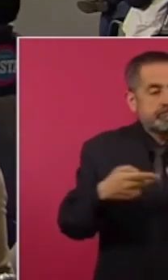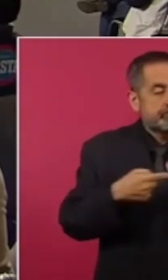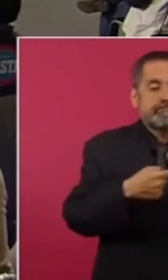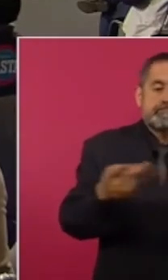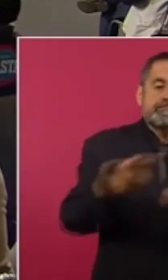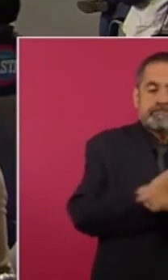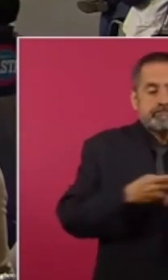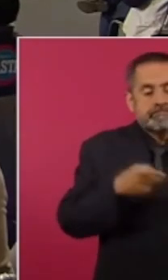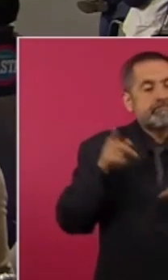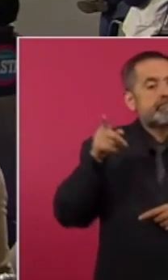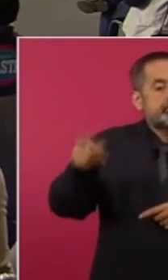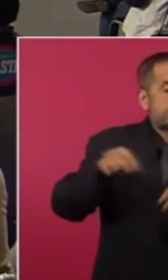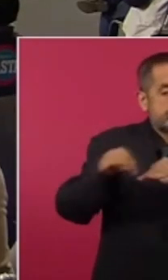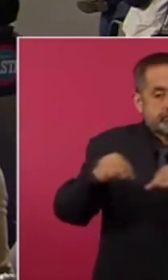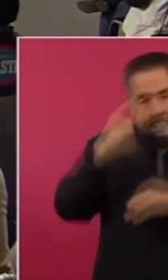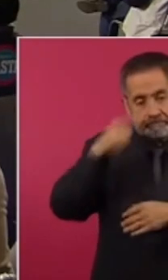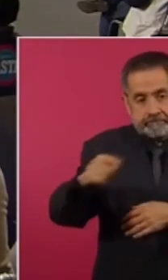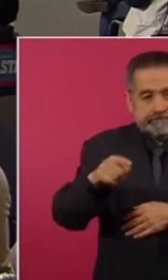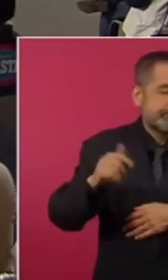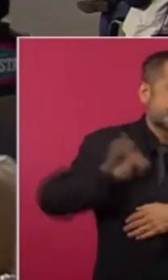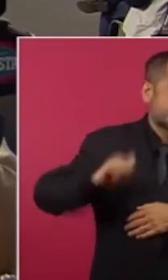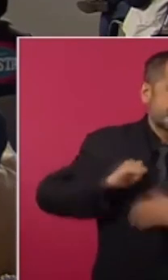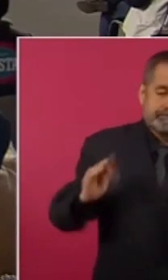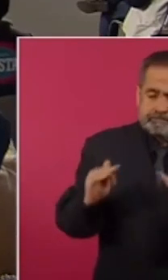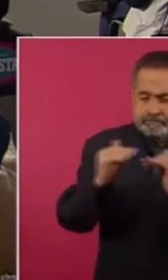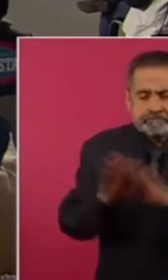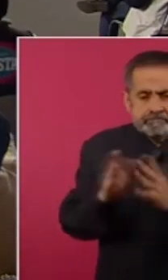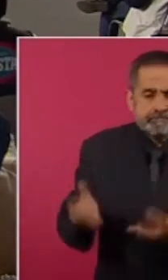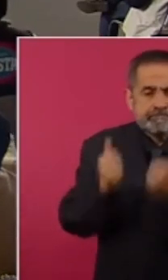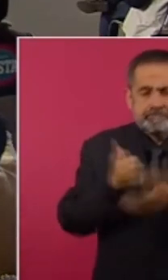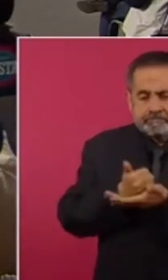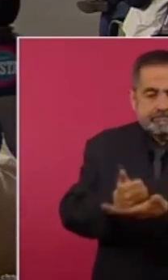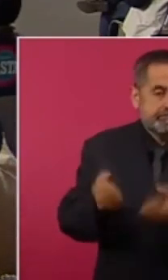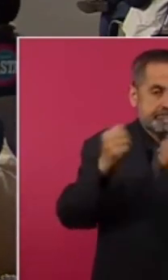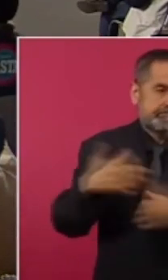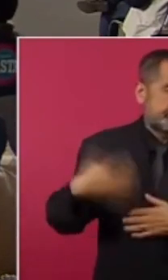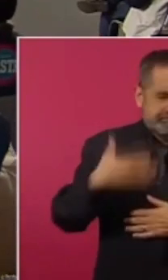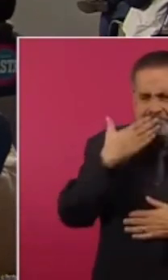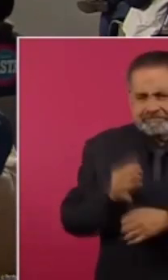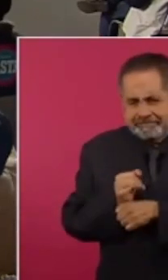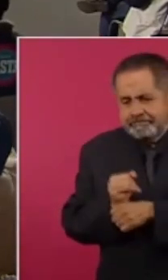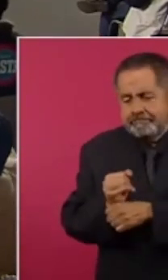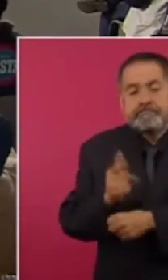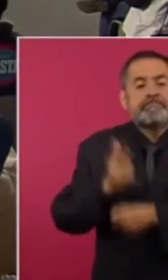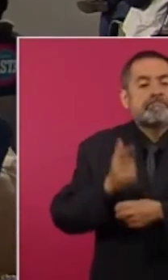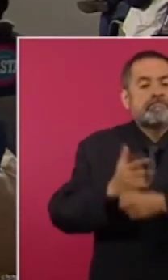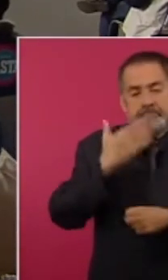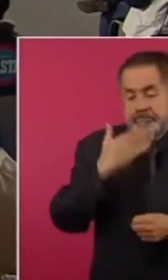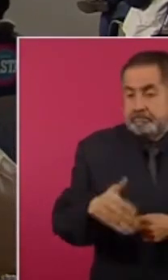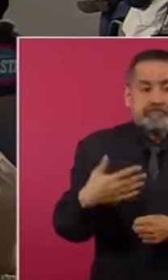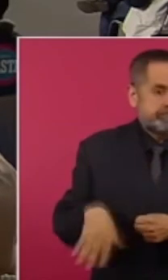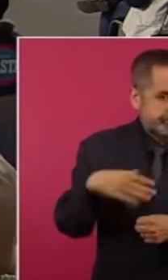avances en el trabajo de salvamento arqueológico, una gran investigación que se relaciona y que